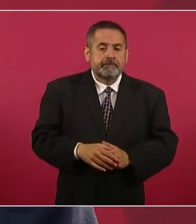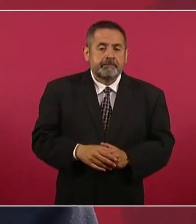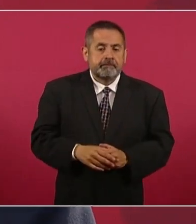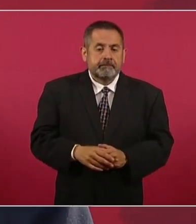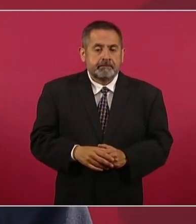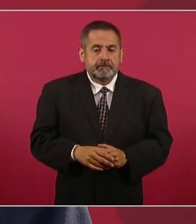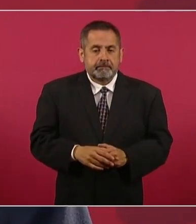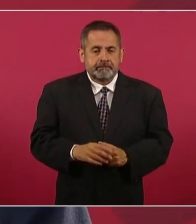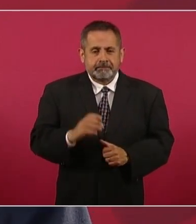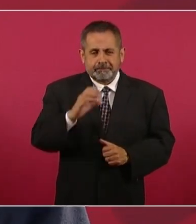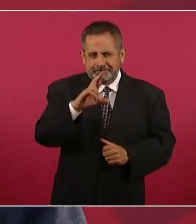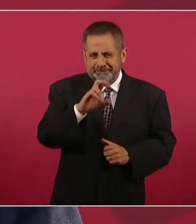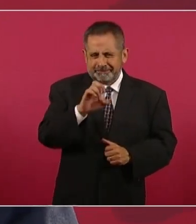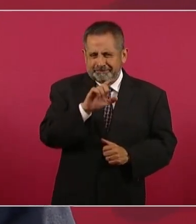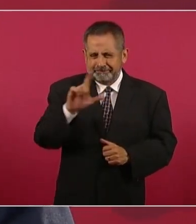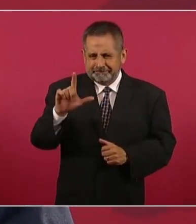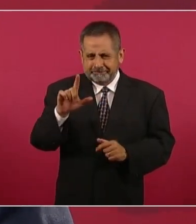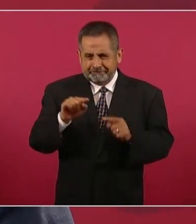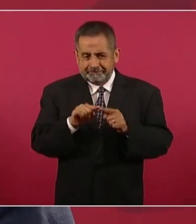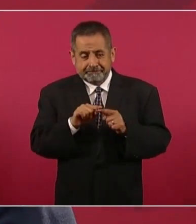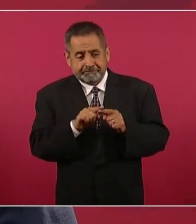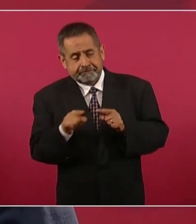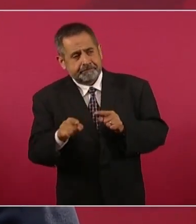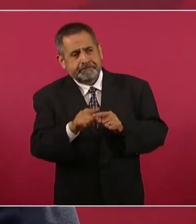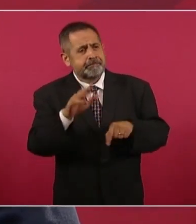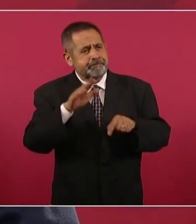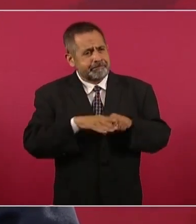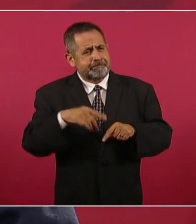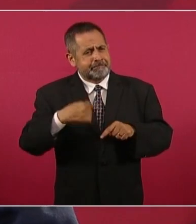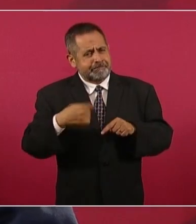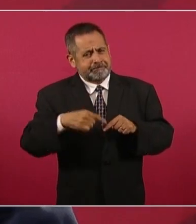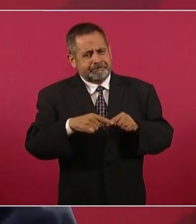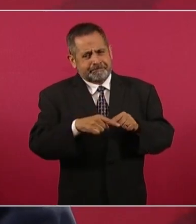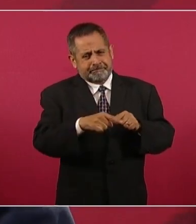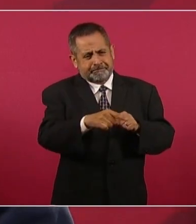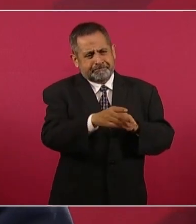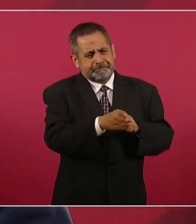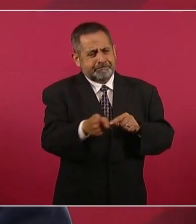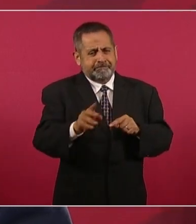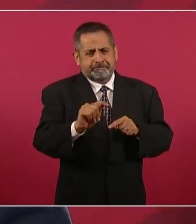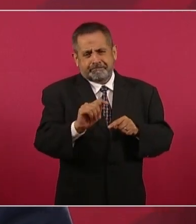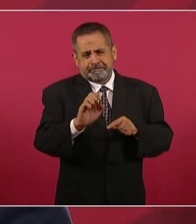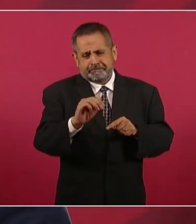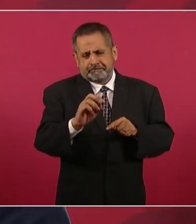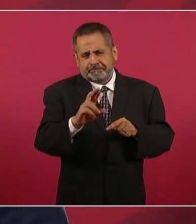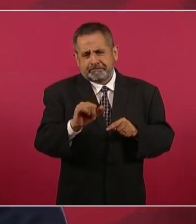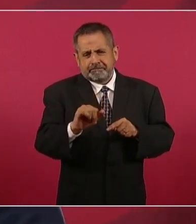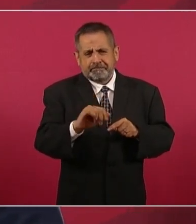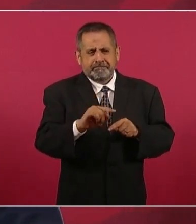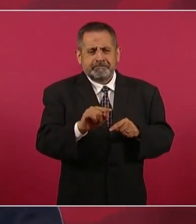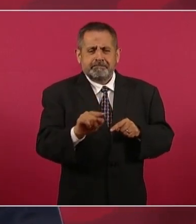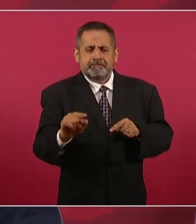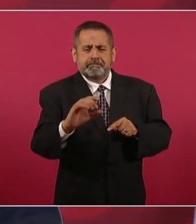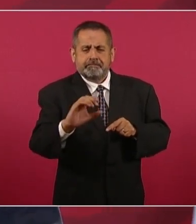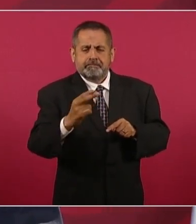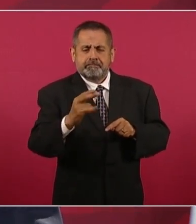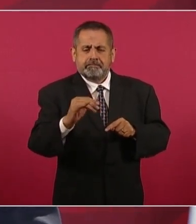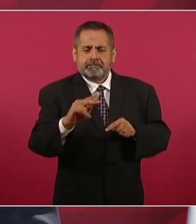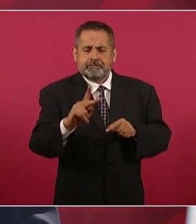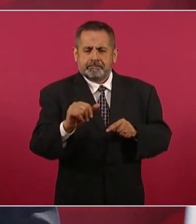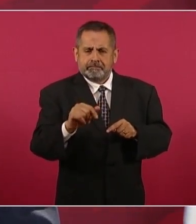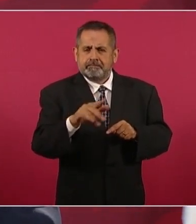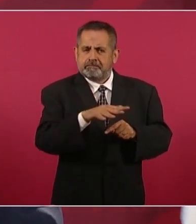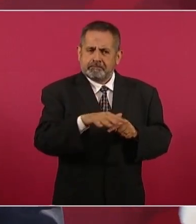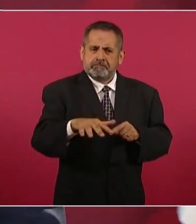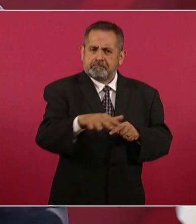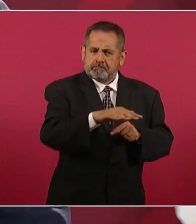de Creel hacia adelante, por Temoris, por Chinipas. Es una